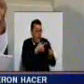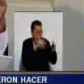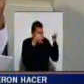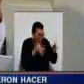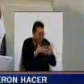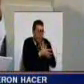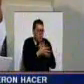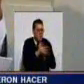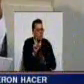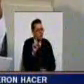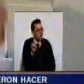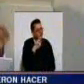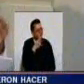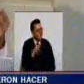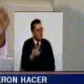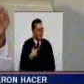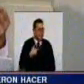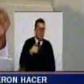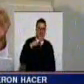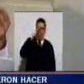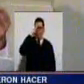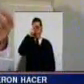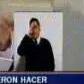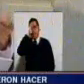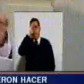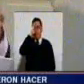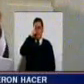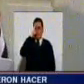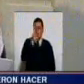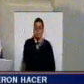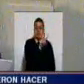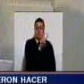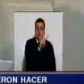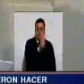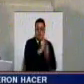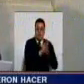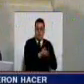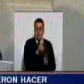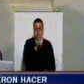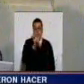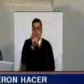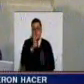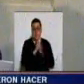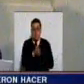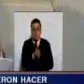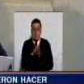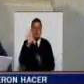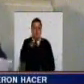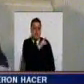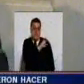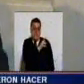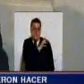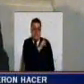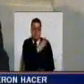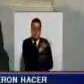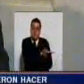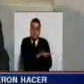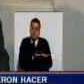24 de diciembre y el 29 de diciembre, por requerimiento de la Superintendencia de Valores de Chile,